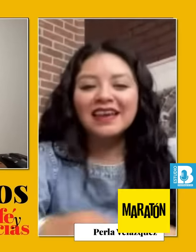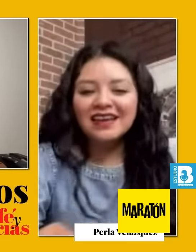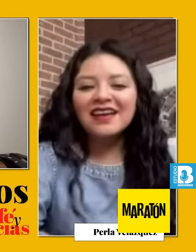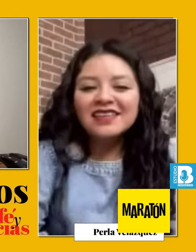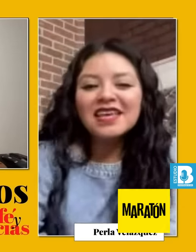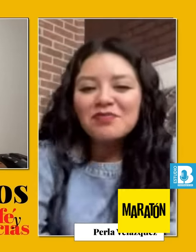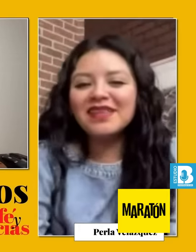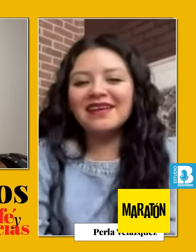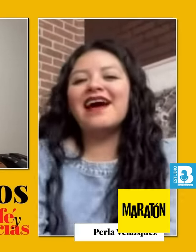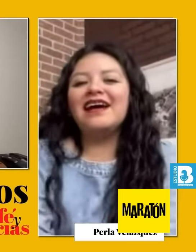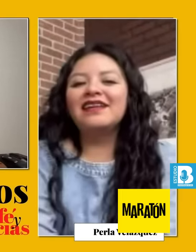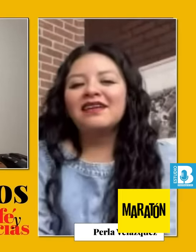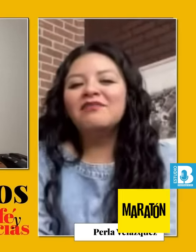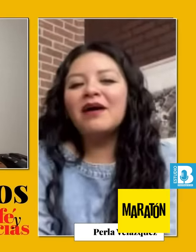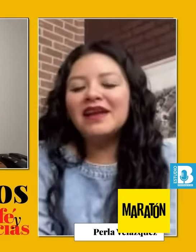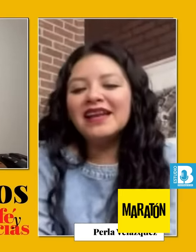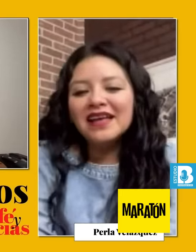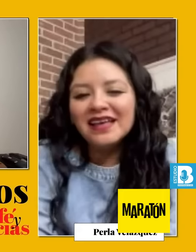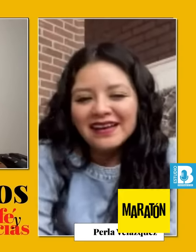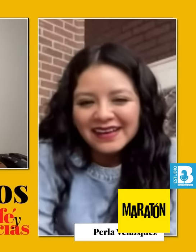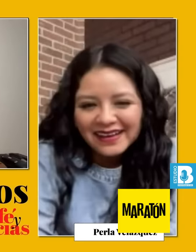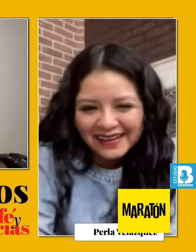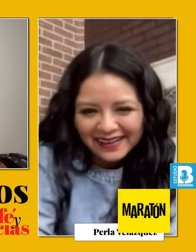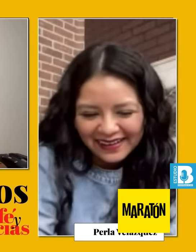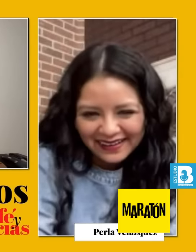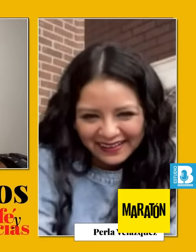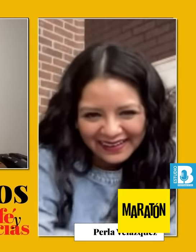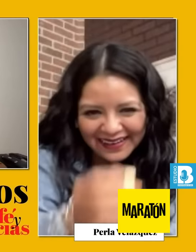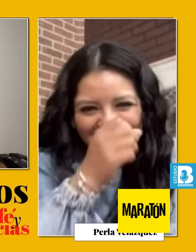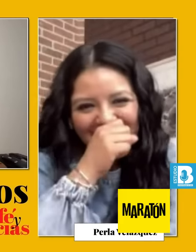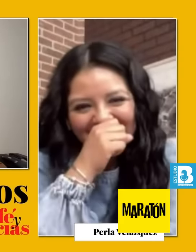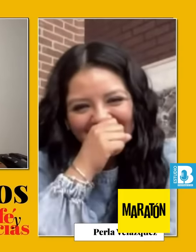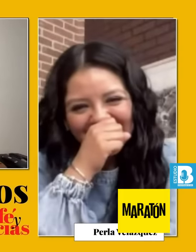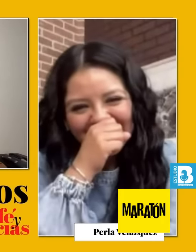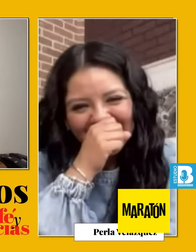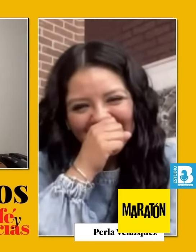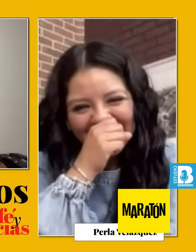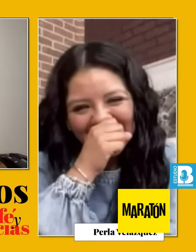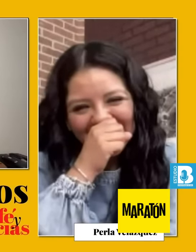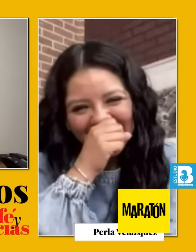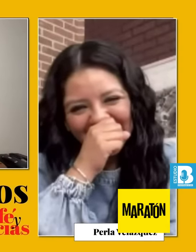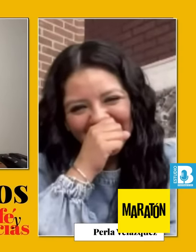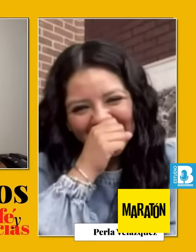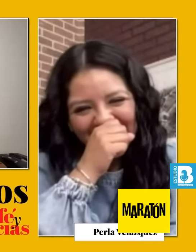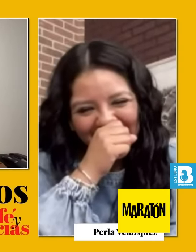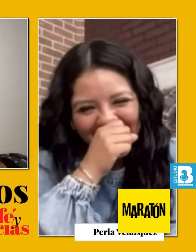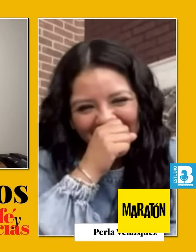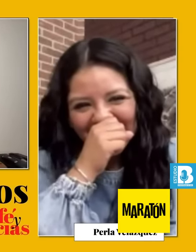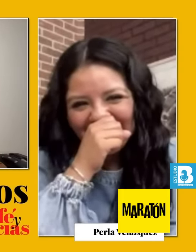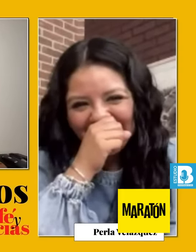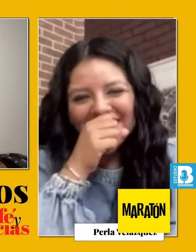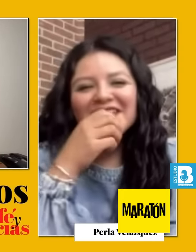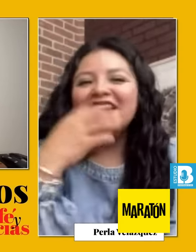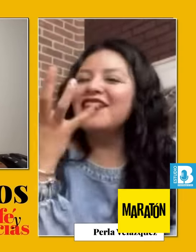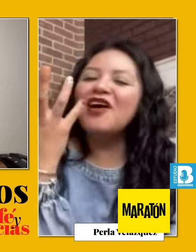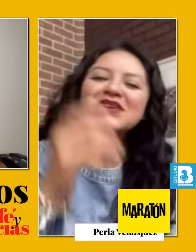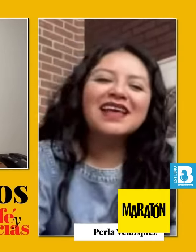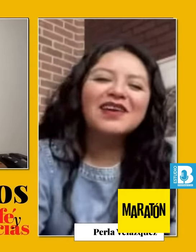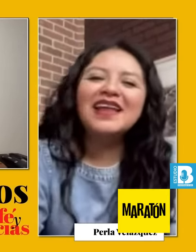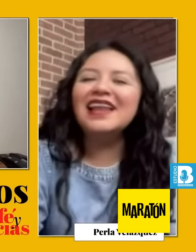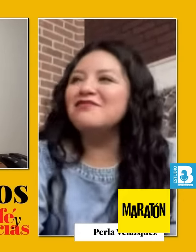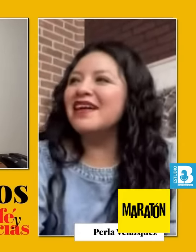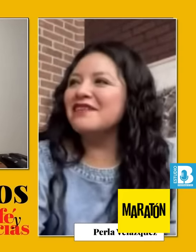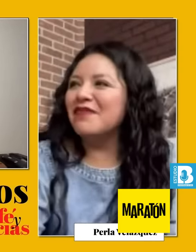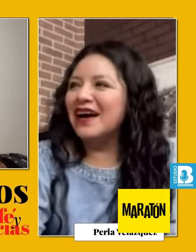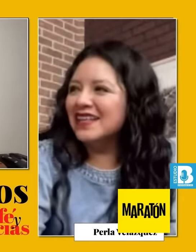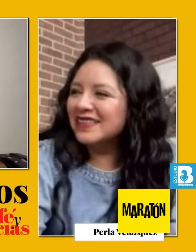dictadura de perla Paul dice para Perla otro please no no no ya no por favor no me